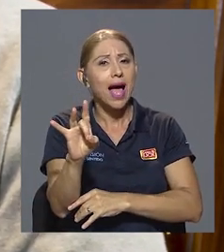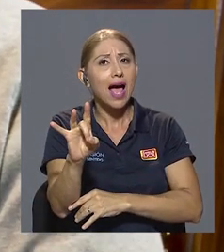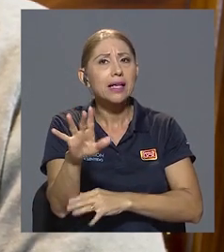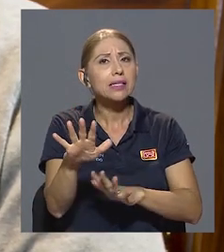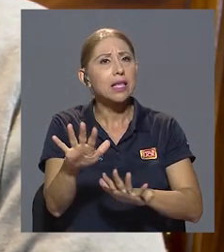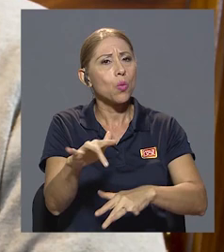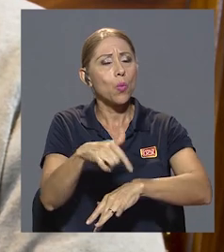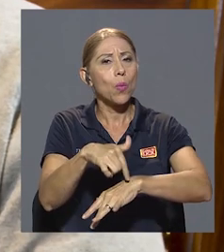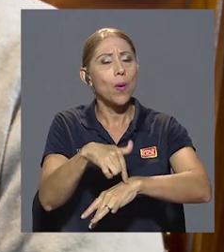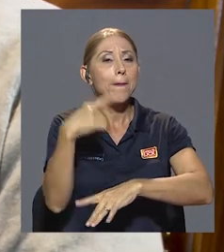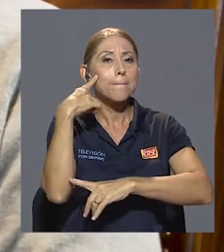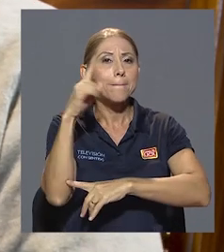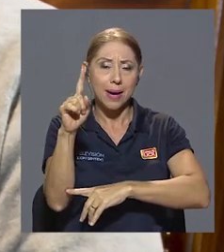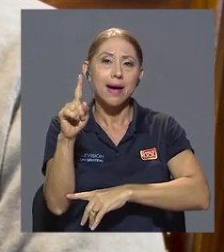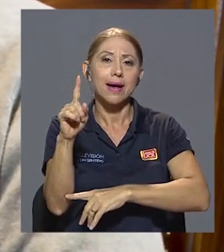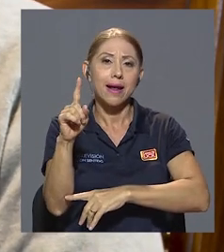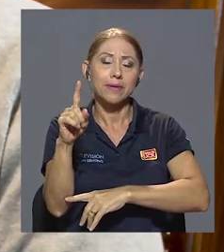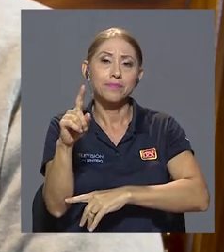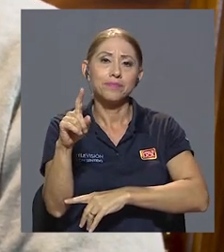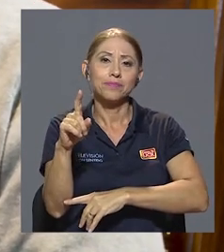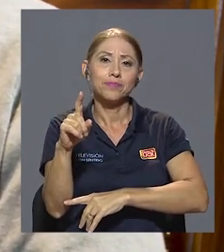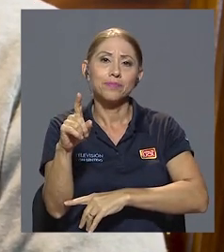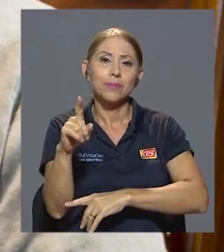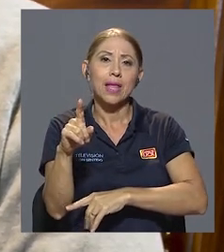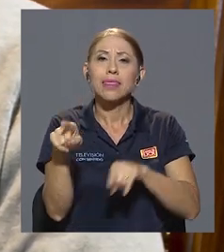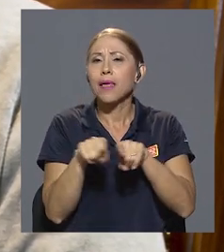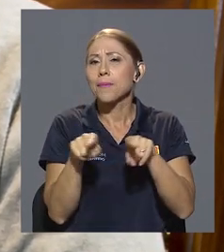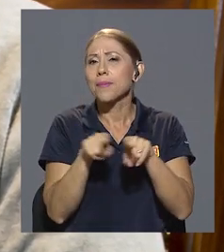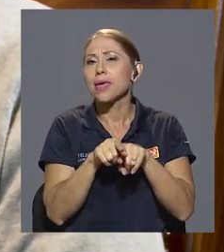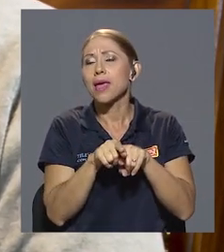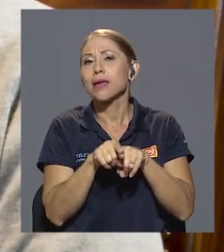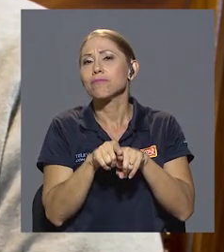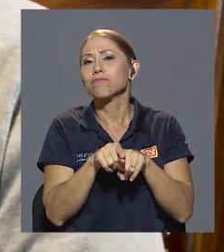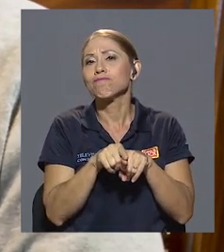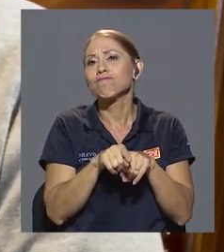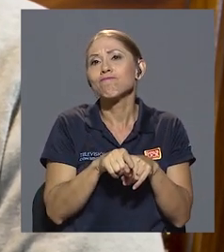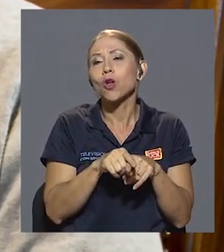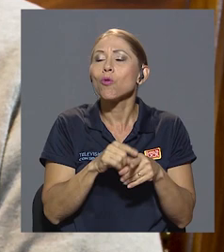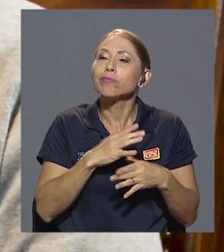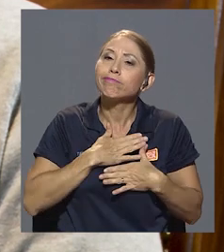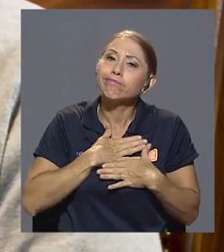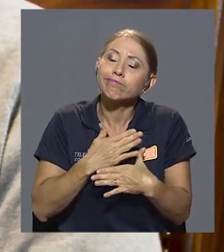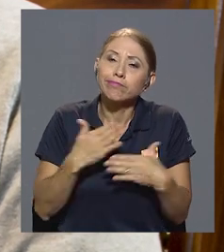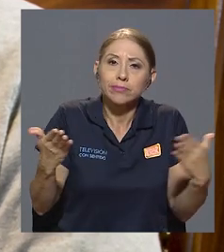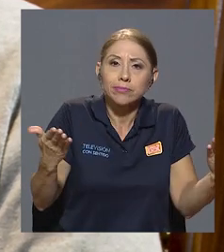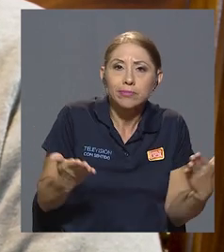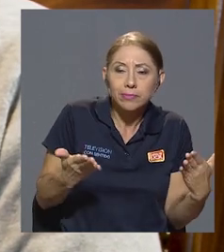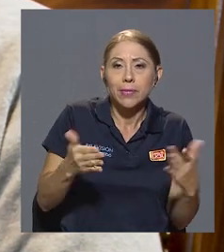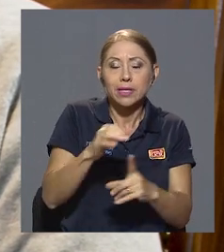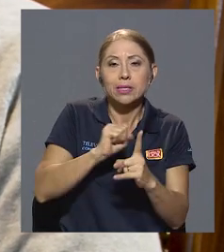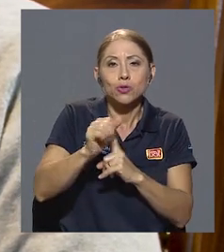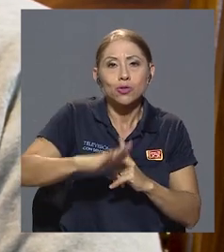un escenario para sacar también las las reservas de hospitalidad que tiene esta sociedad costarricense